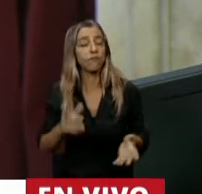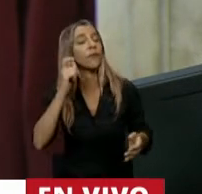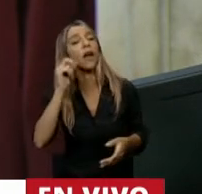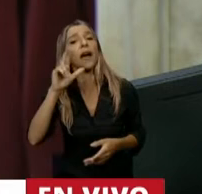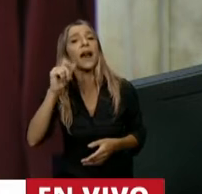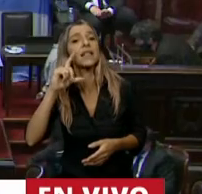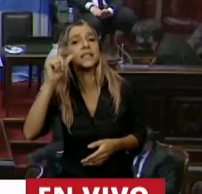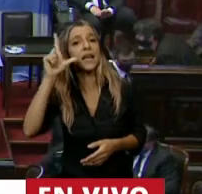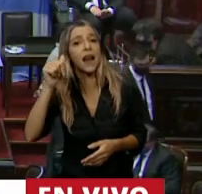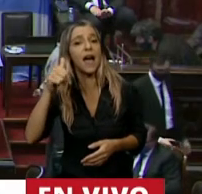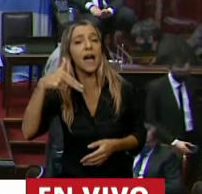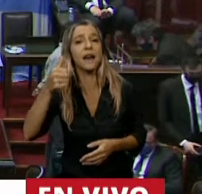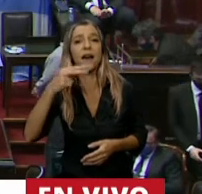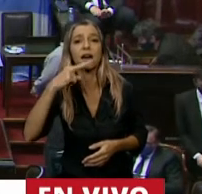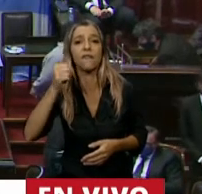Graciela Navarro.